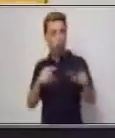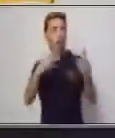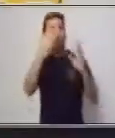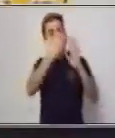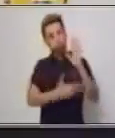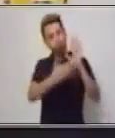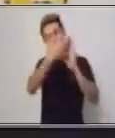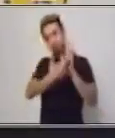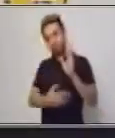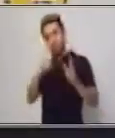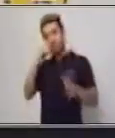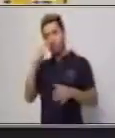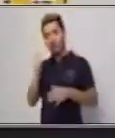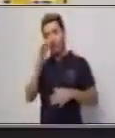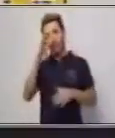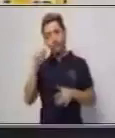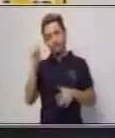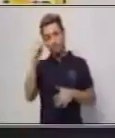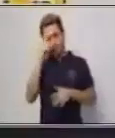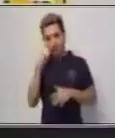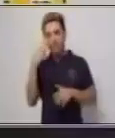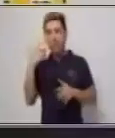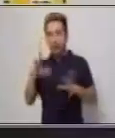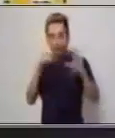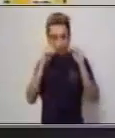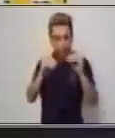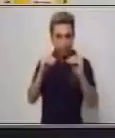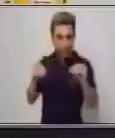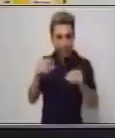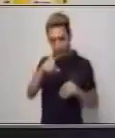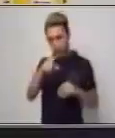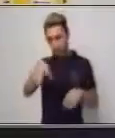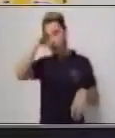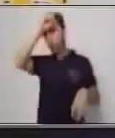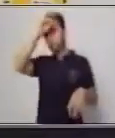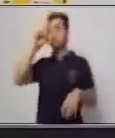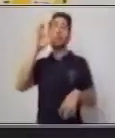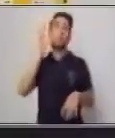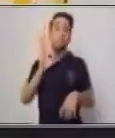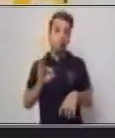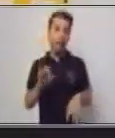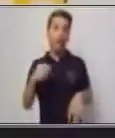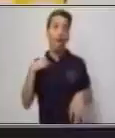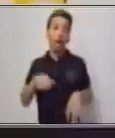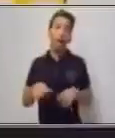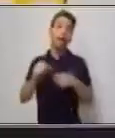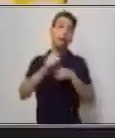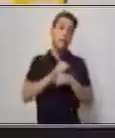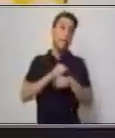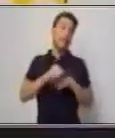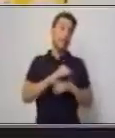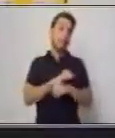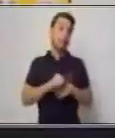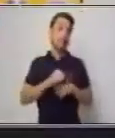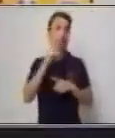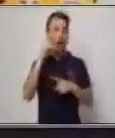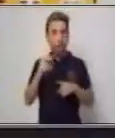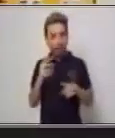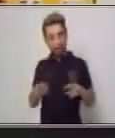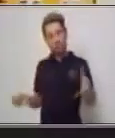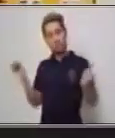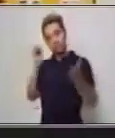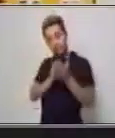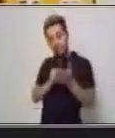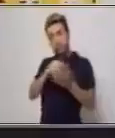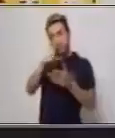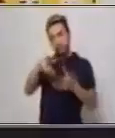Pero yo sé que es fácil porque tus profesores te han apoyado y han hecho un buen trabajo contigo. Y ahorita estamos reforzando eso para que el aprendizaje sea mucho más